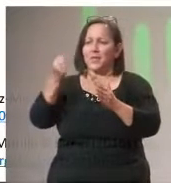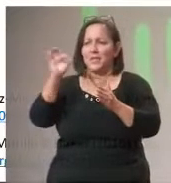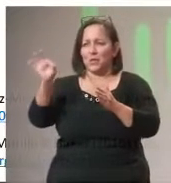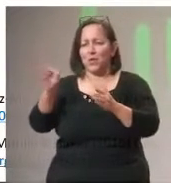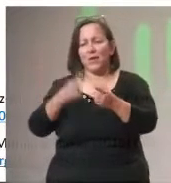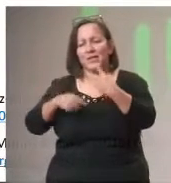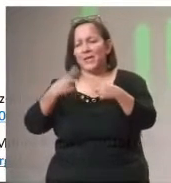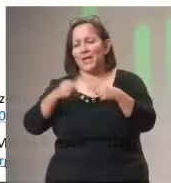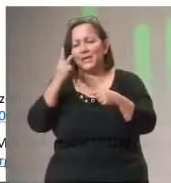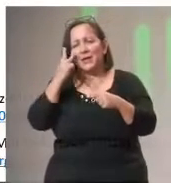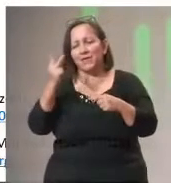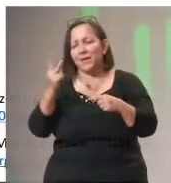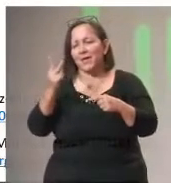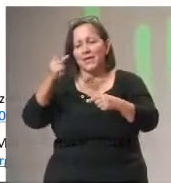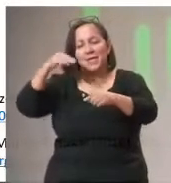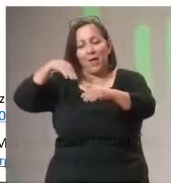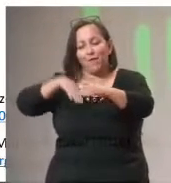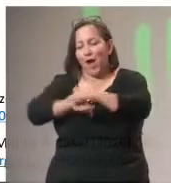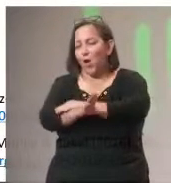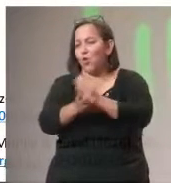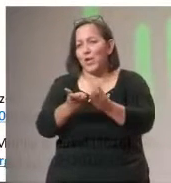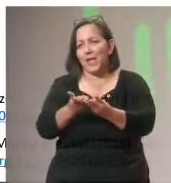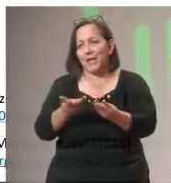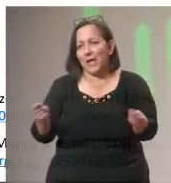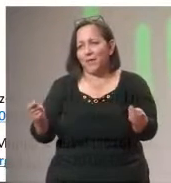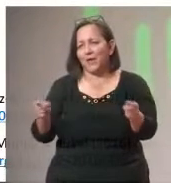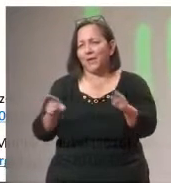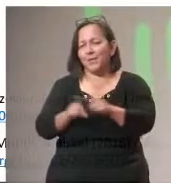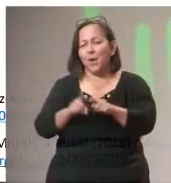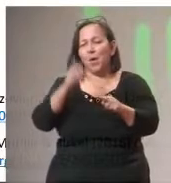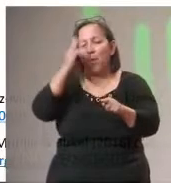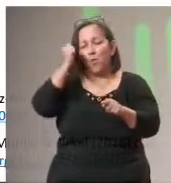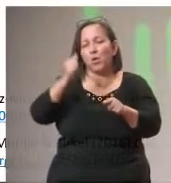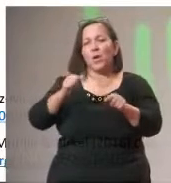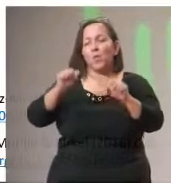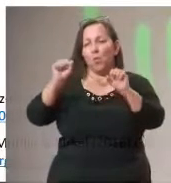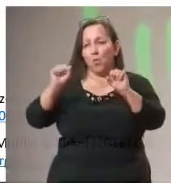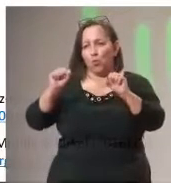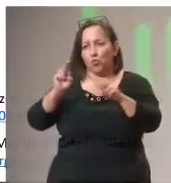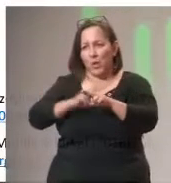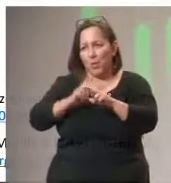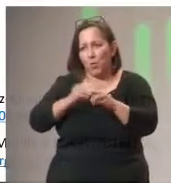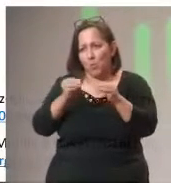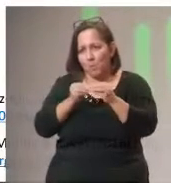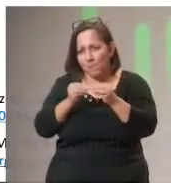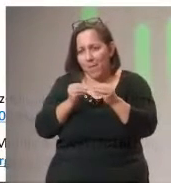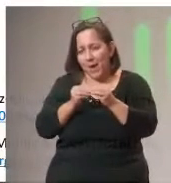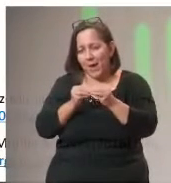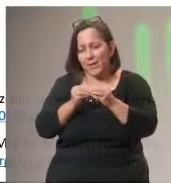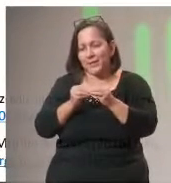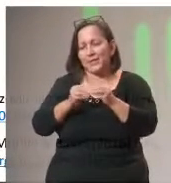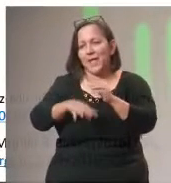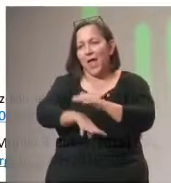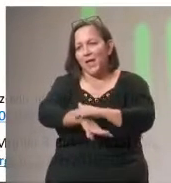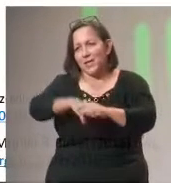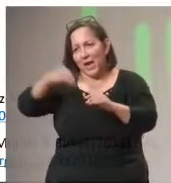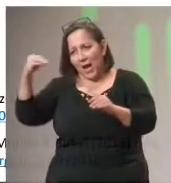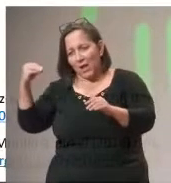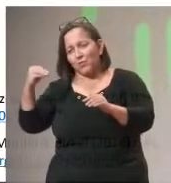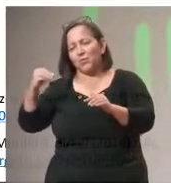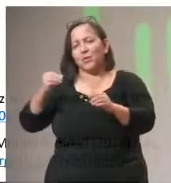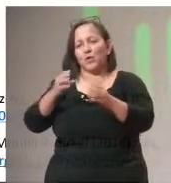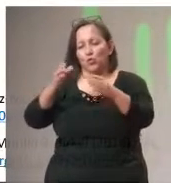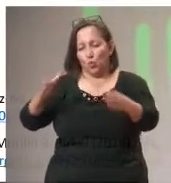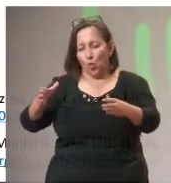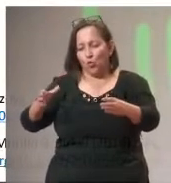acueducto es netamente subterránea, porque comenzamos a utilizar mayor cantidad de agua a los pozos para poder dar abasto con la cantidad de agua